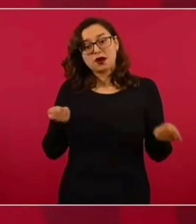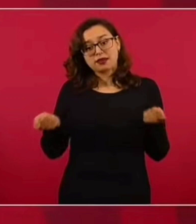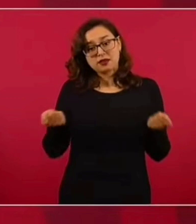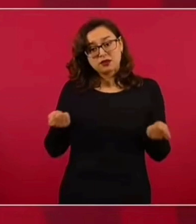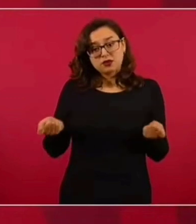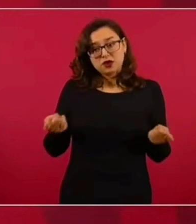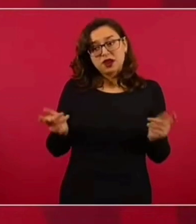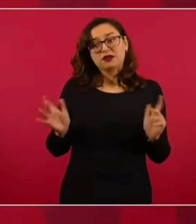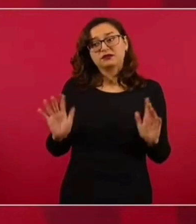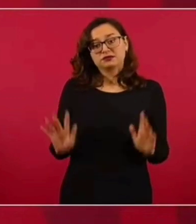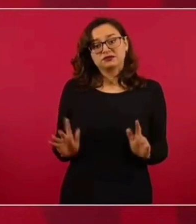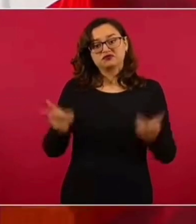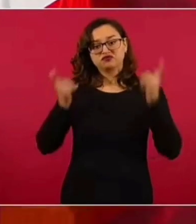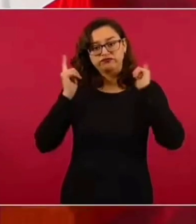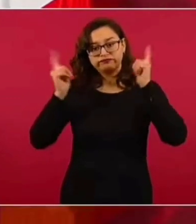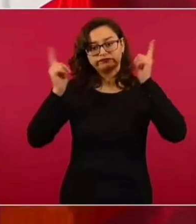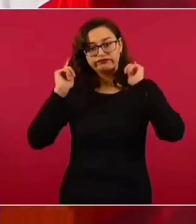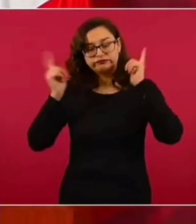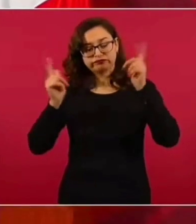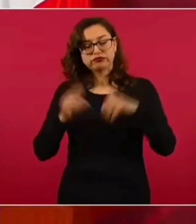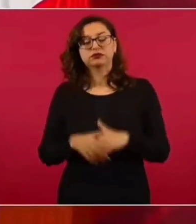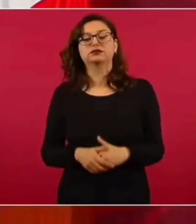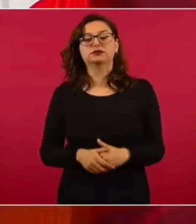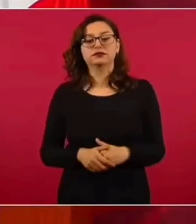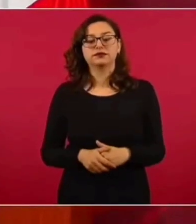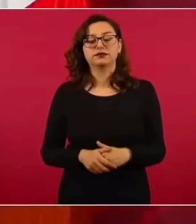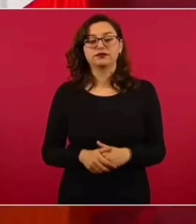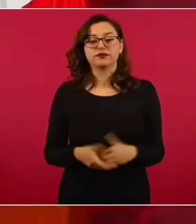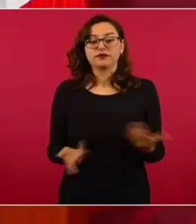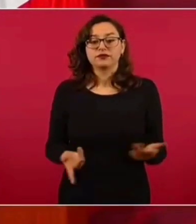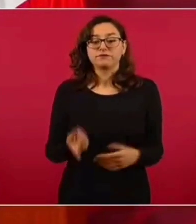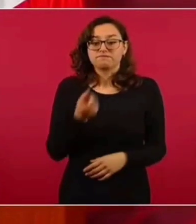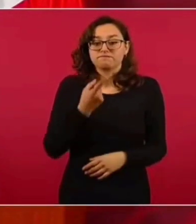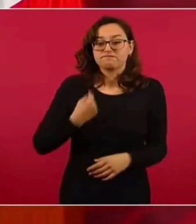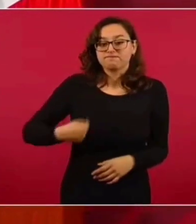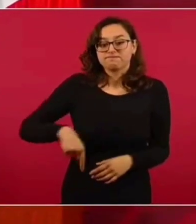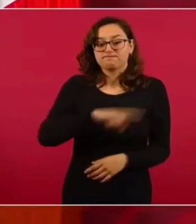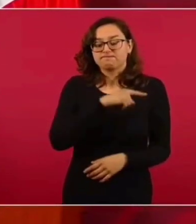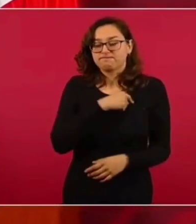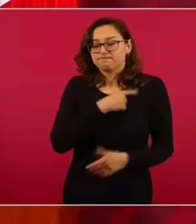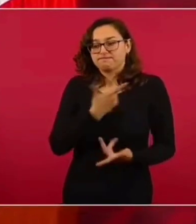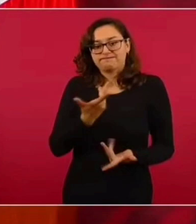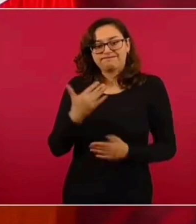nuestras posibilidades, de nuestras limitaciones,